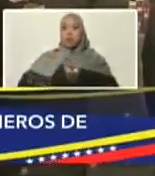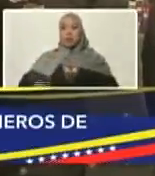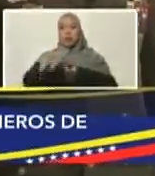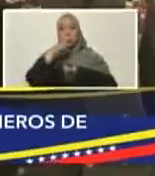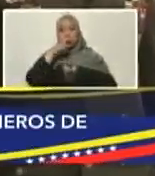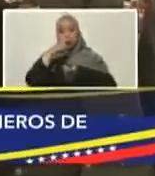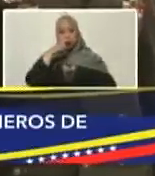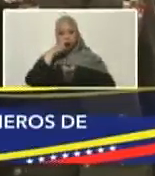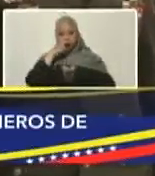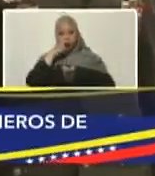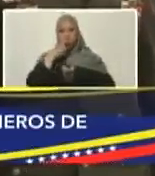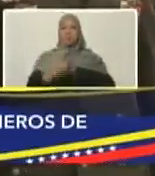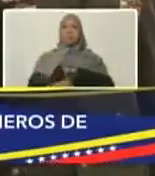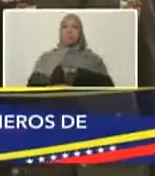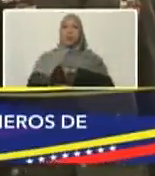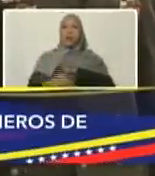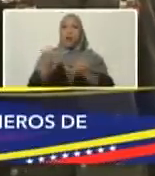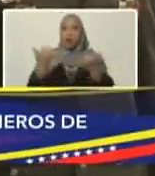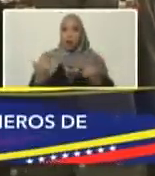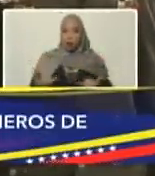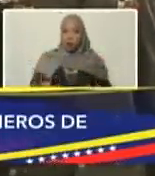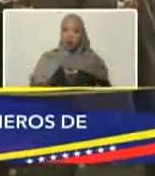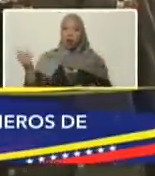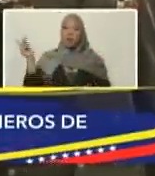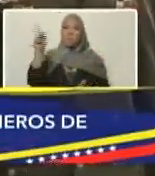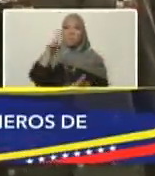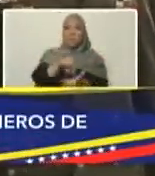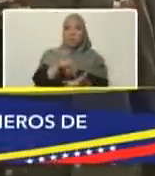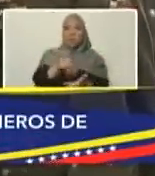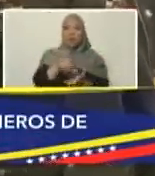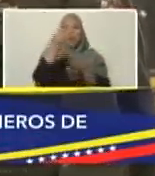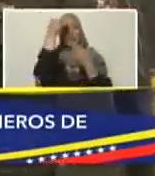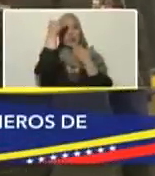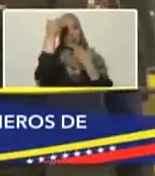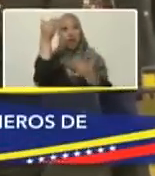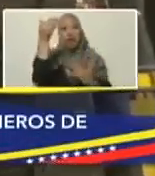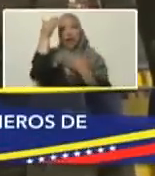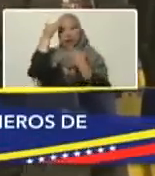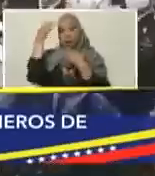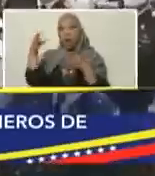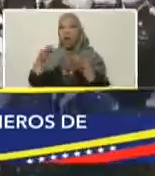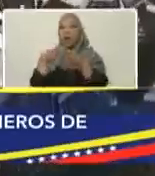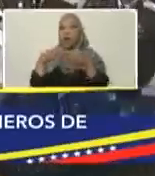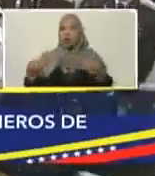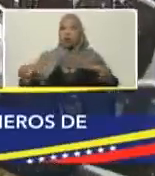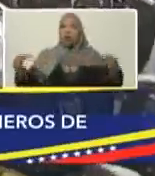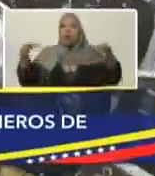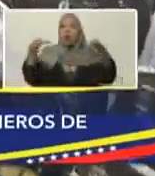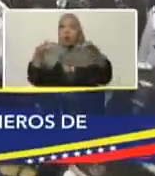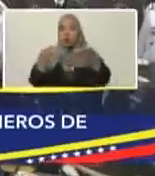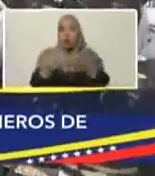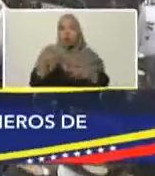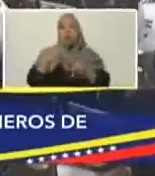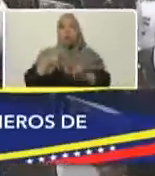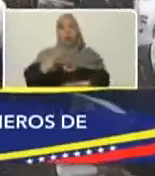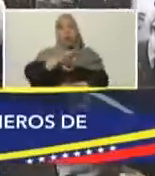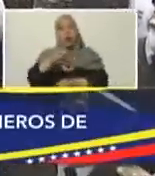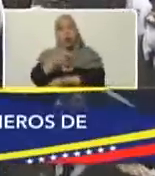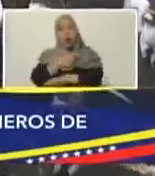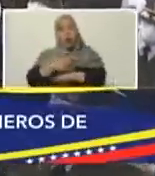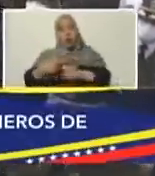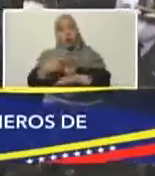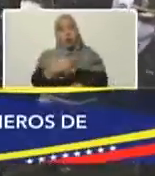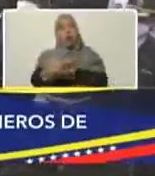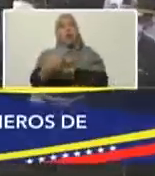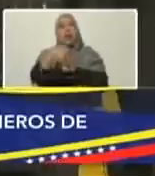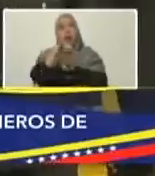venezolano Nicolás Maduro, quien está precisamente saludando a los representantes de los poderes públicos que están